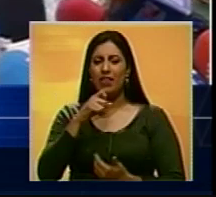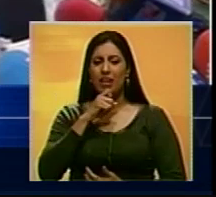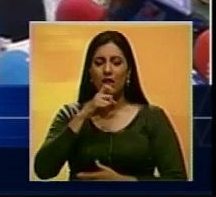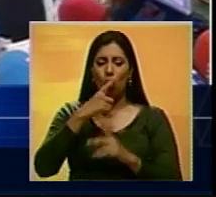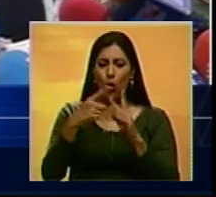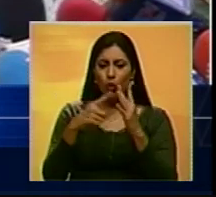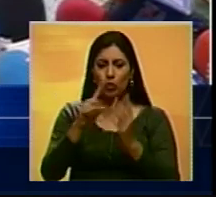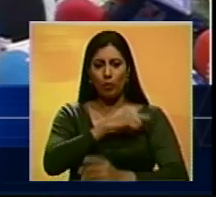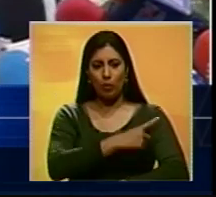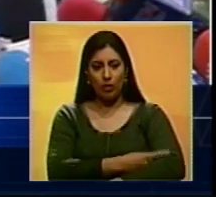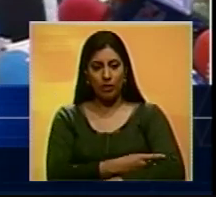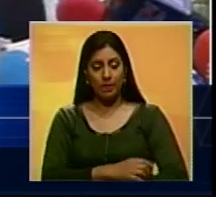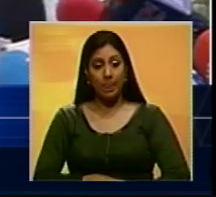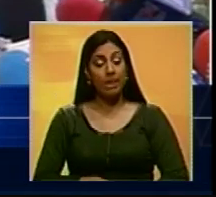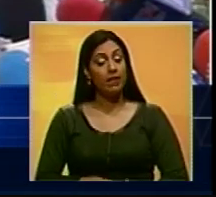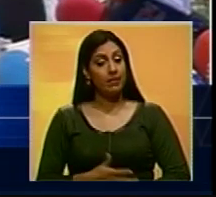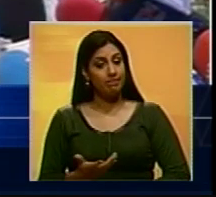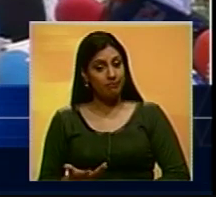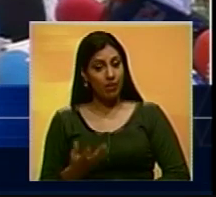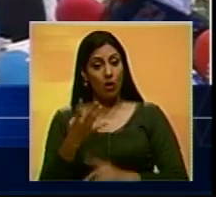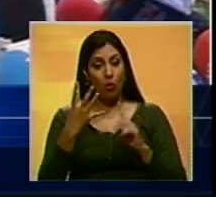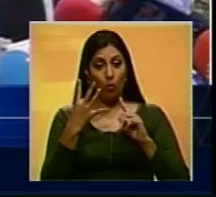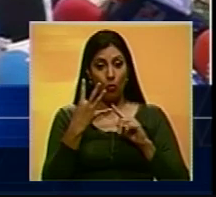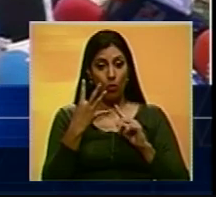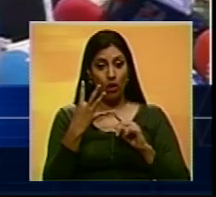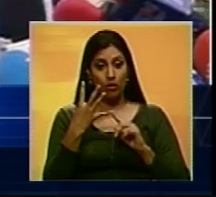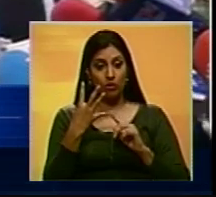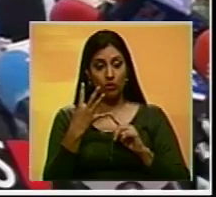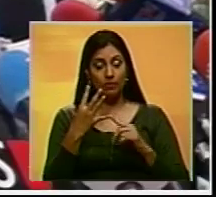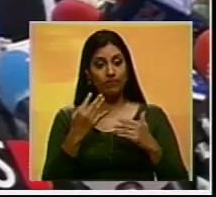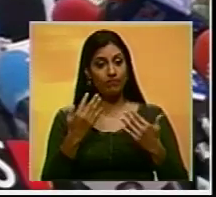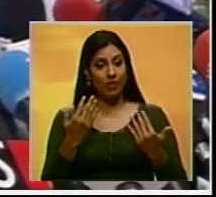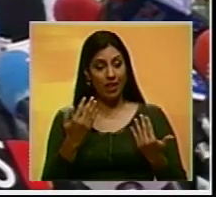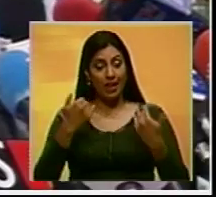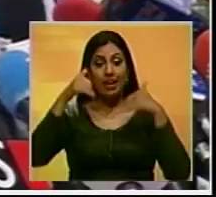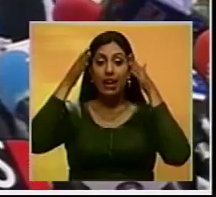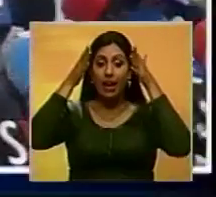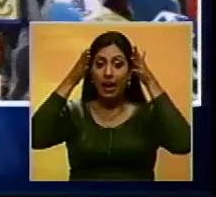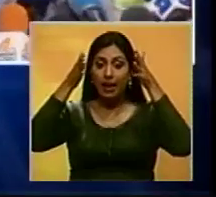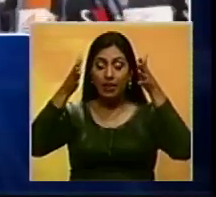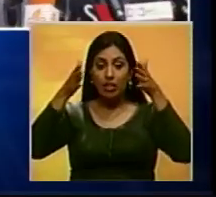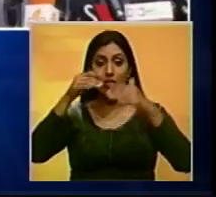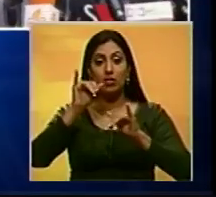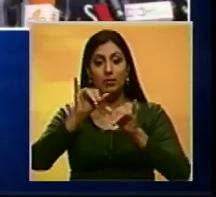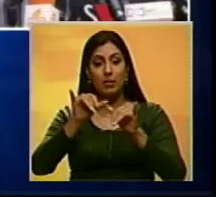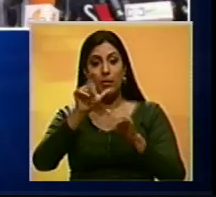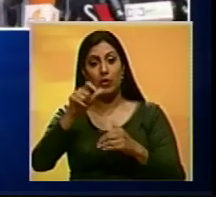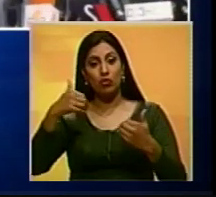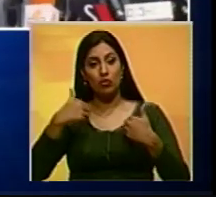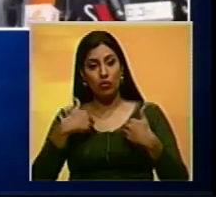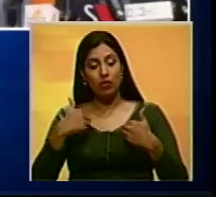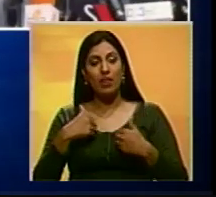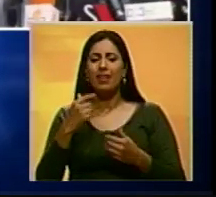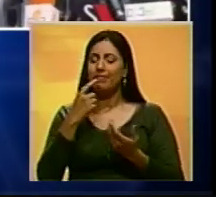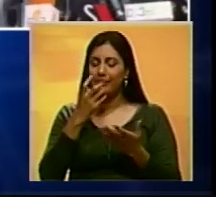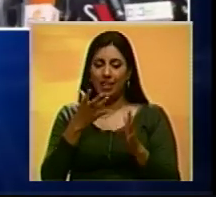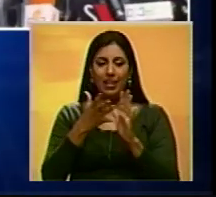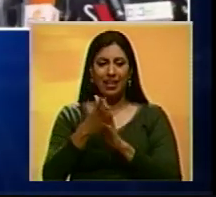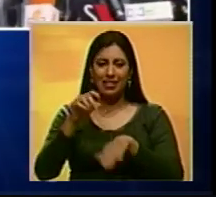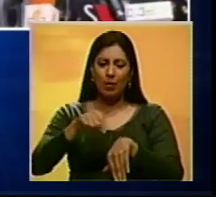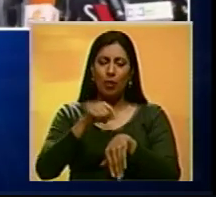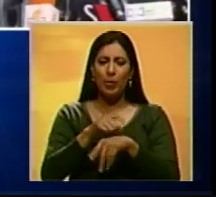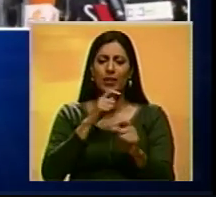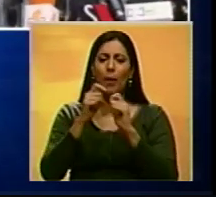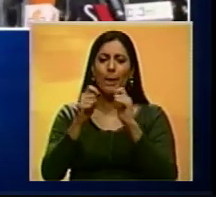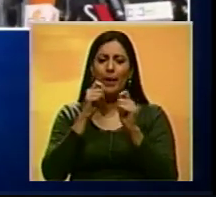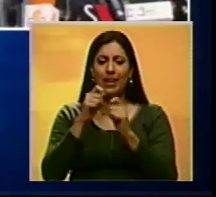resto de los poderes. Y en cuarto lugar es la atención a las víctimas. Bien, esa era en este momento la